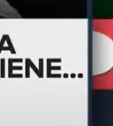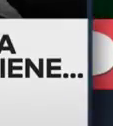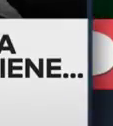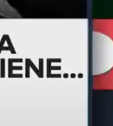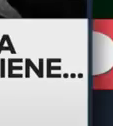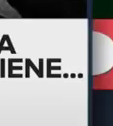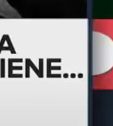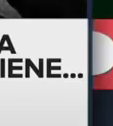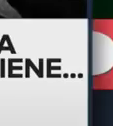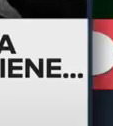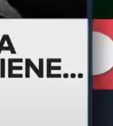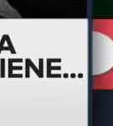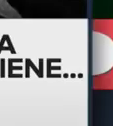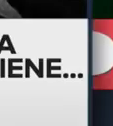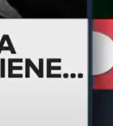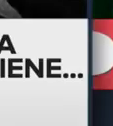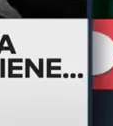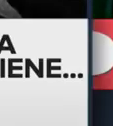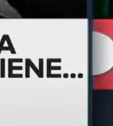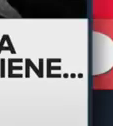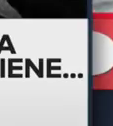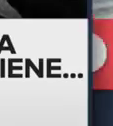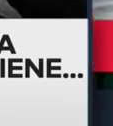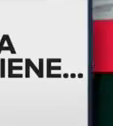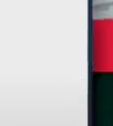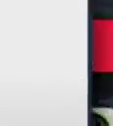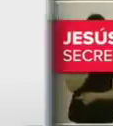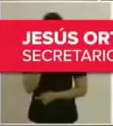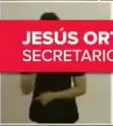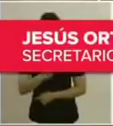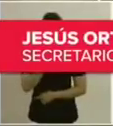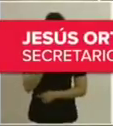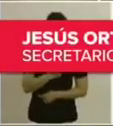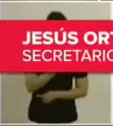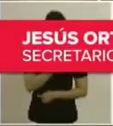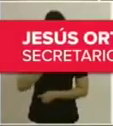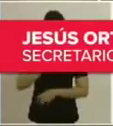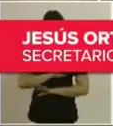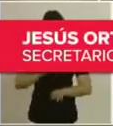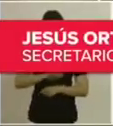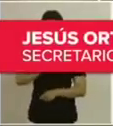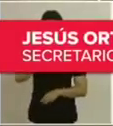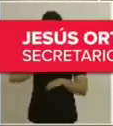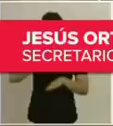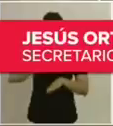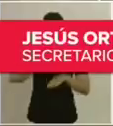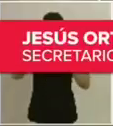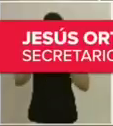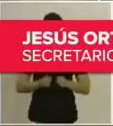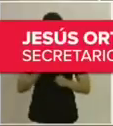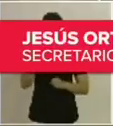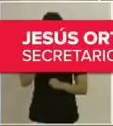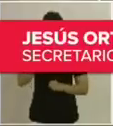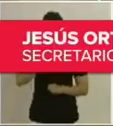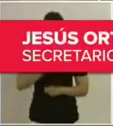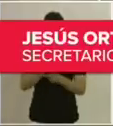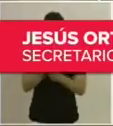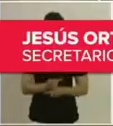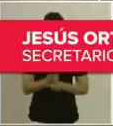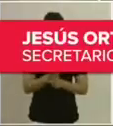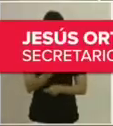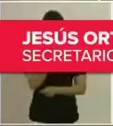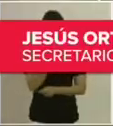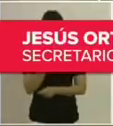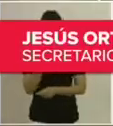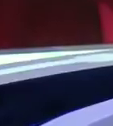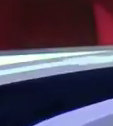ciudadanía, entiendo que urge, y si no hay la paciencia, yo no tengo absolutamente